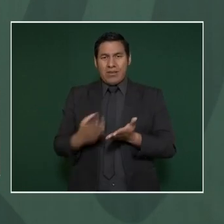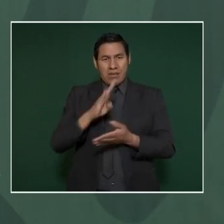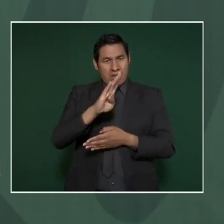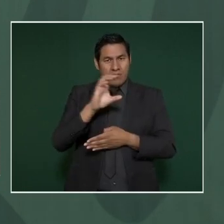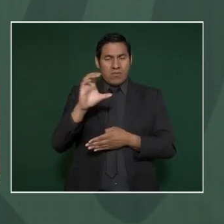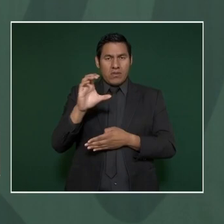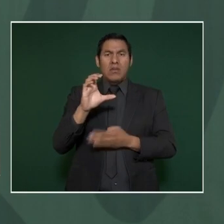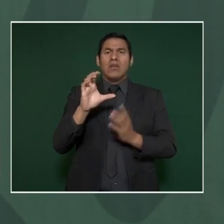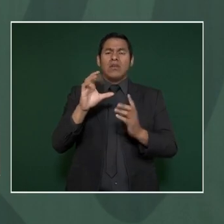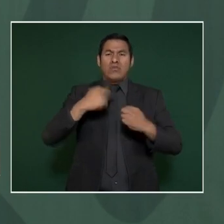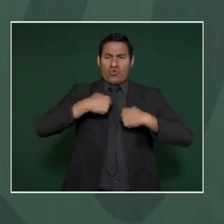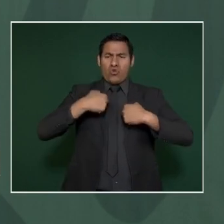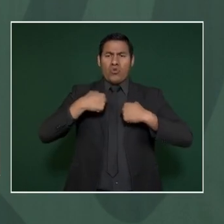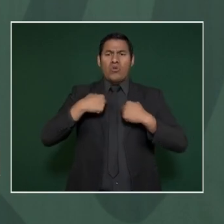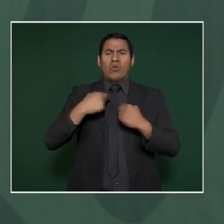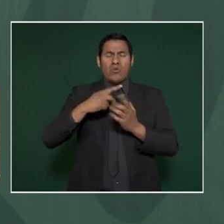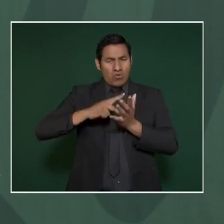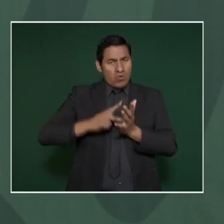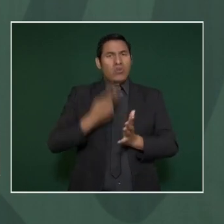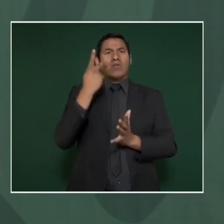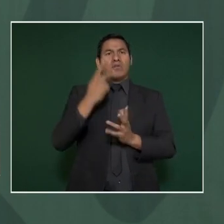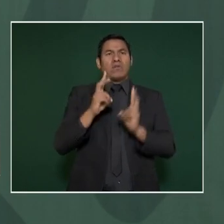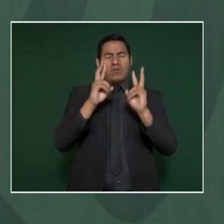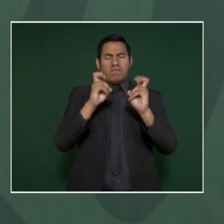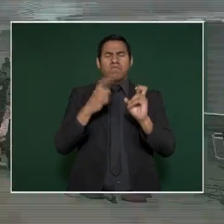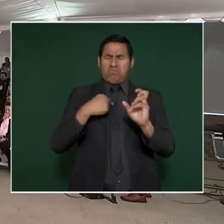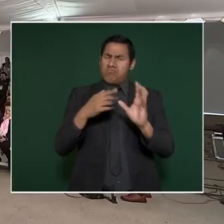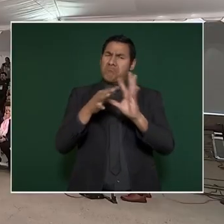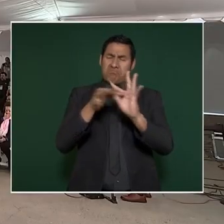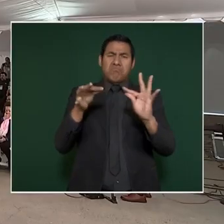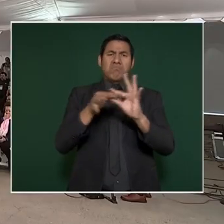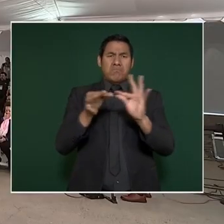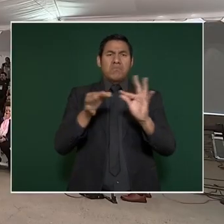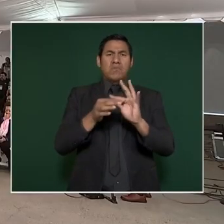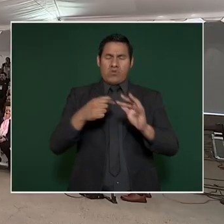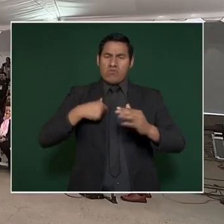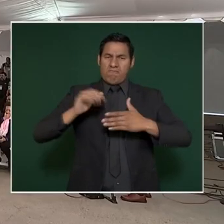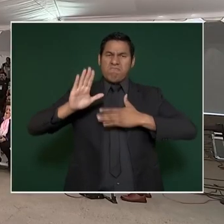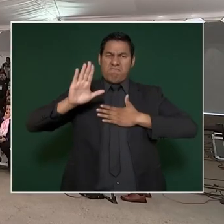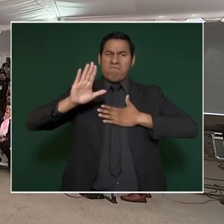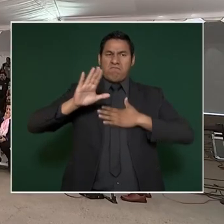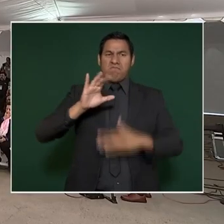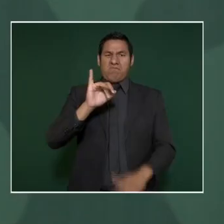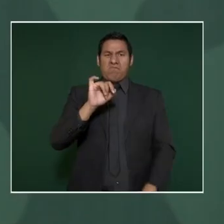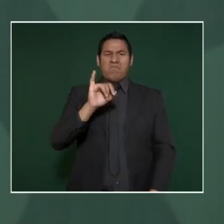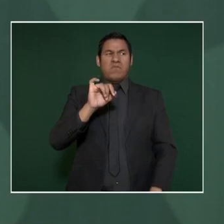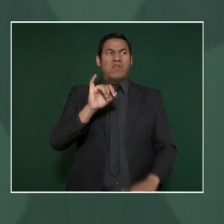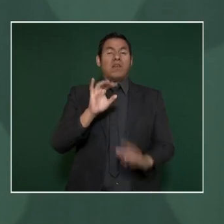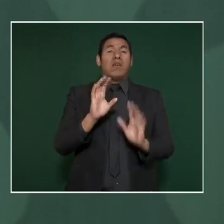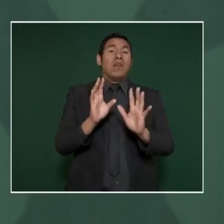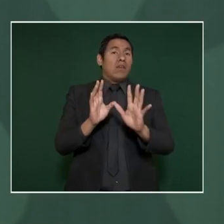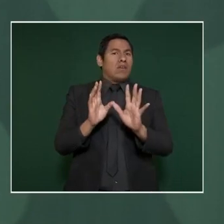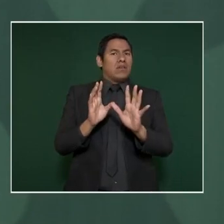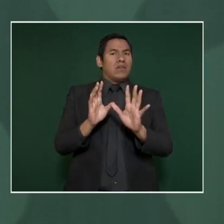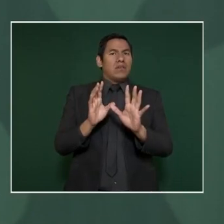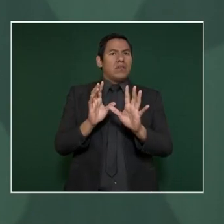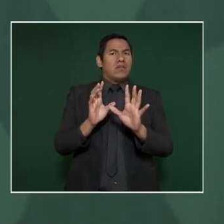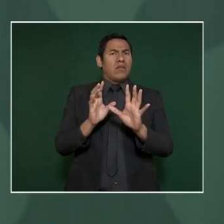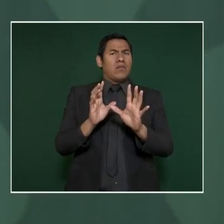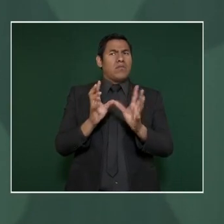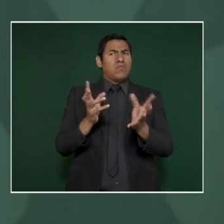este vamos a volver a hablar del tema Sí incluso no hace falta que